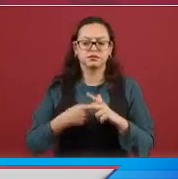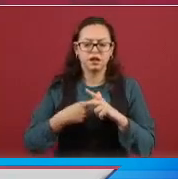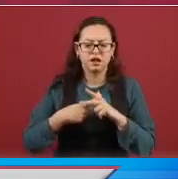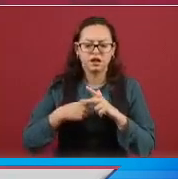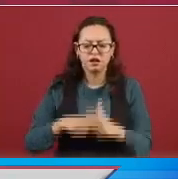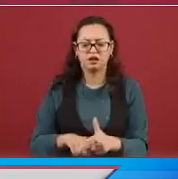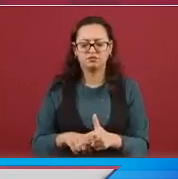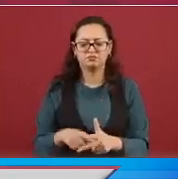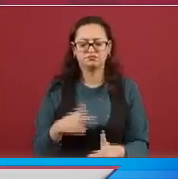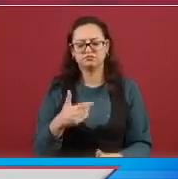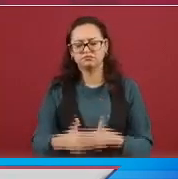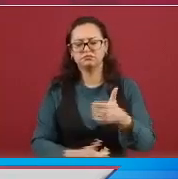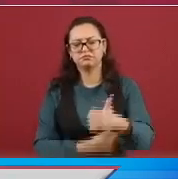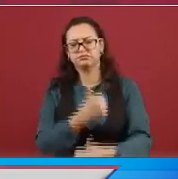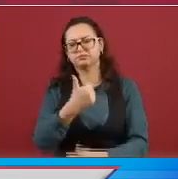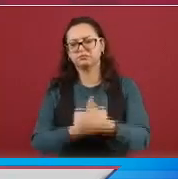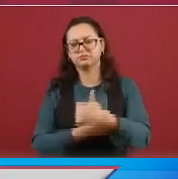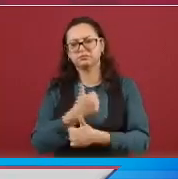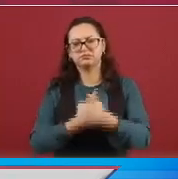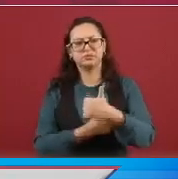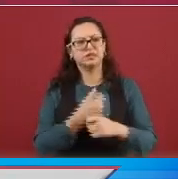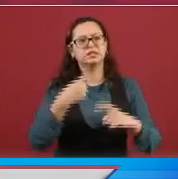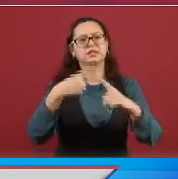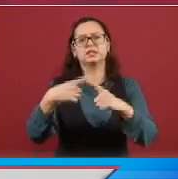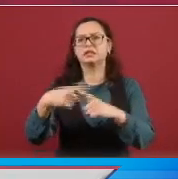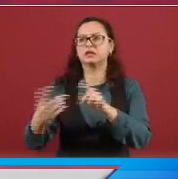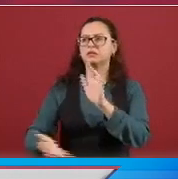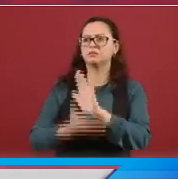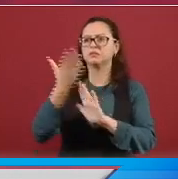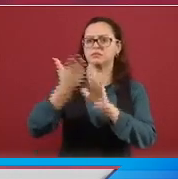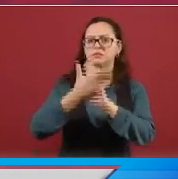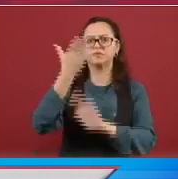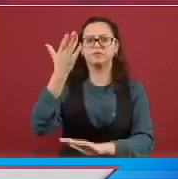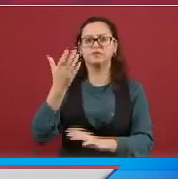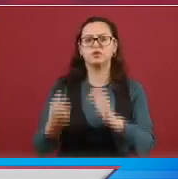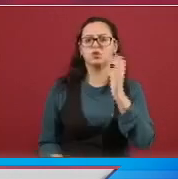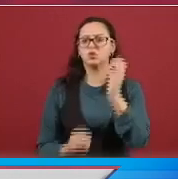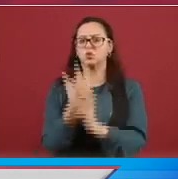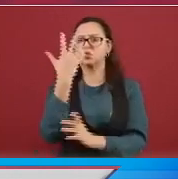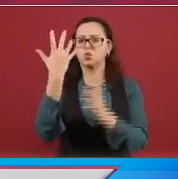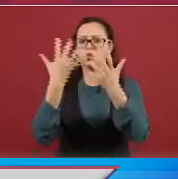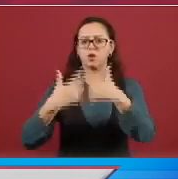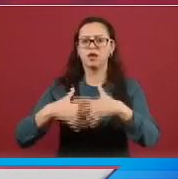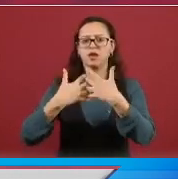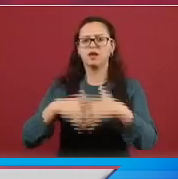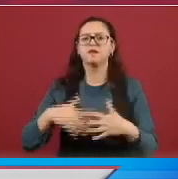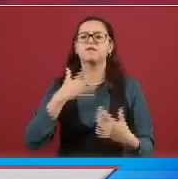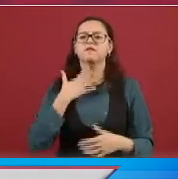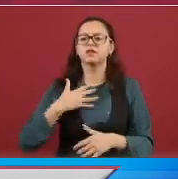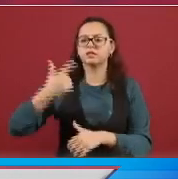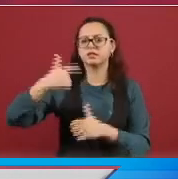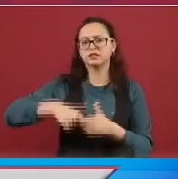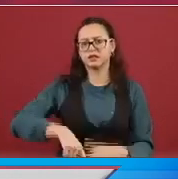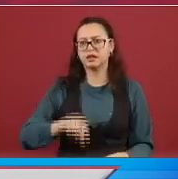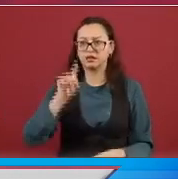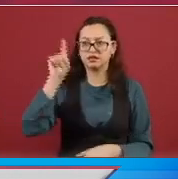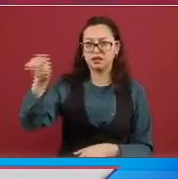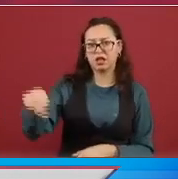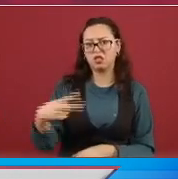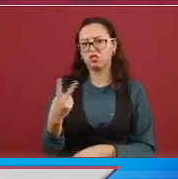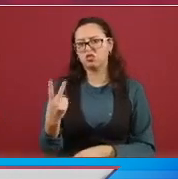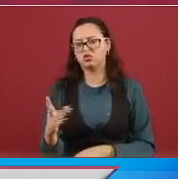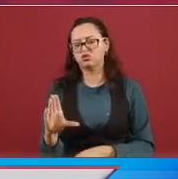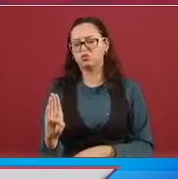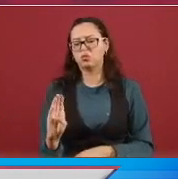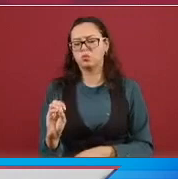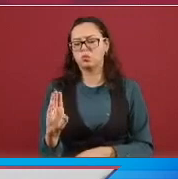licitación para la nueva refinería de Dos Bocas. Ya está en proceso la licitación para la construcción de la refinería de Dos Bocas. Se envió